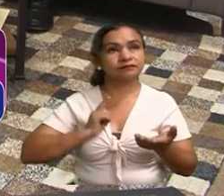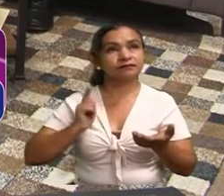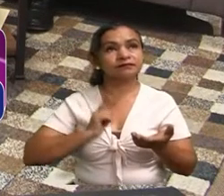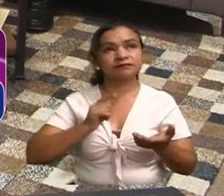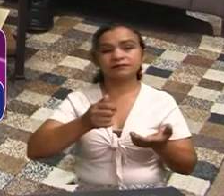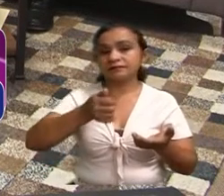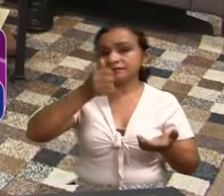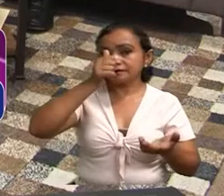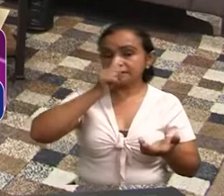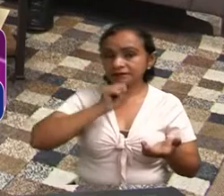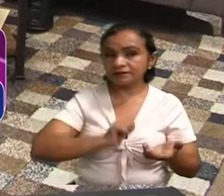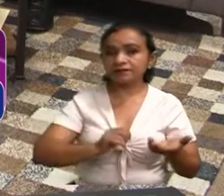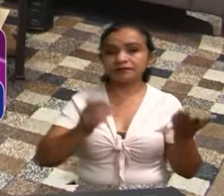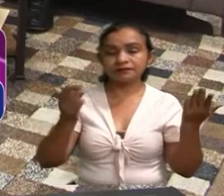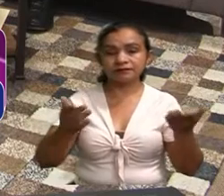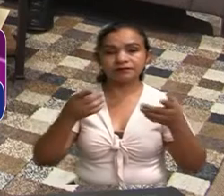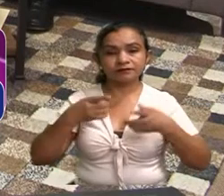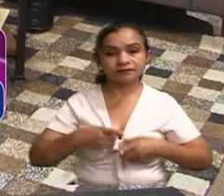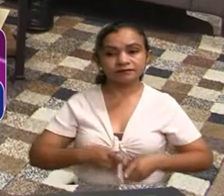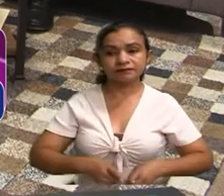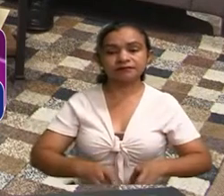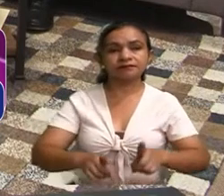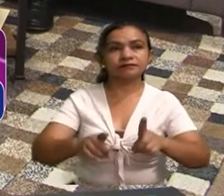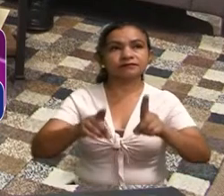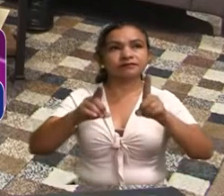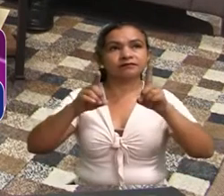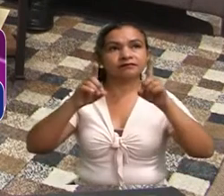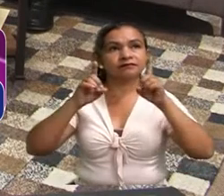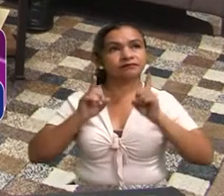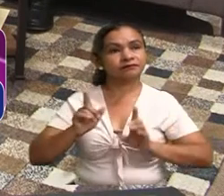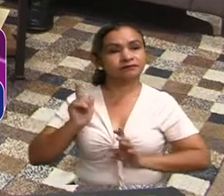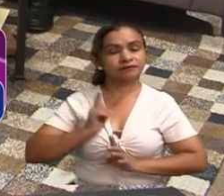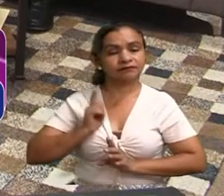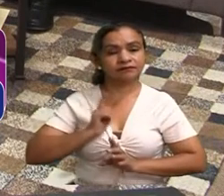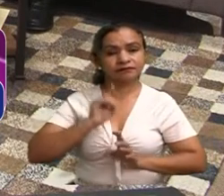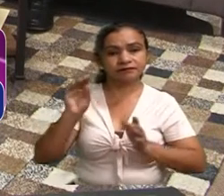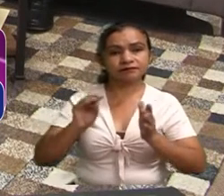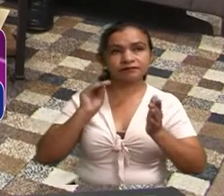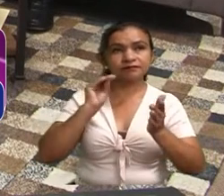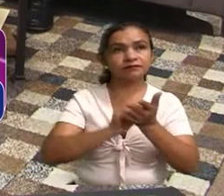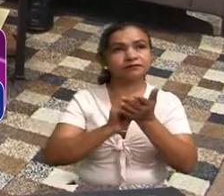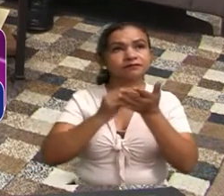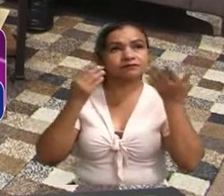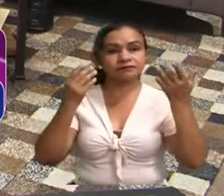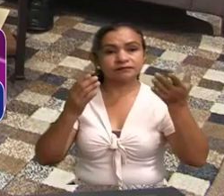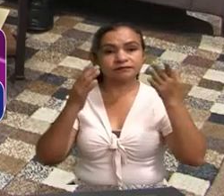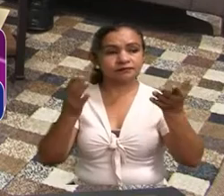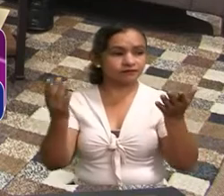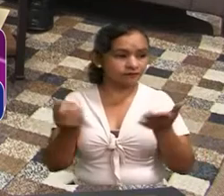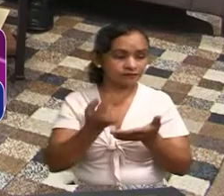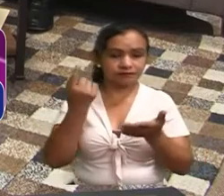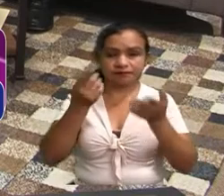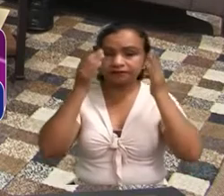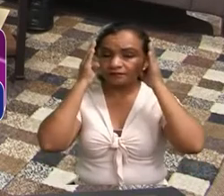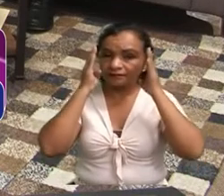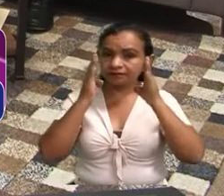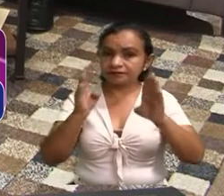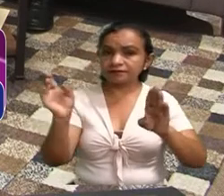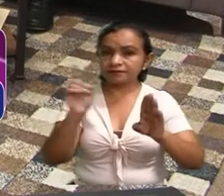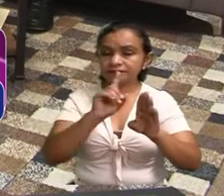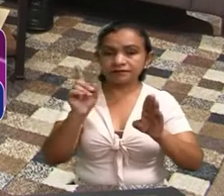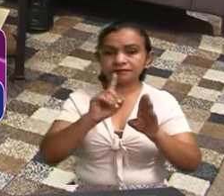agua y saneamiento digno. Es decir, también ahí se incorporan los elementos de no solo la cobertura, sino que